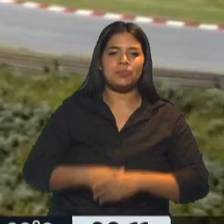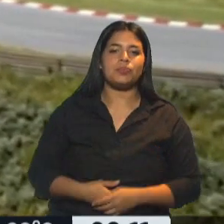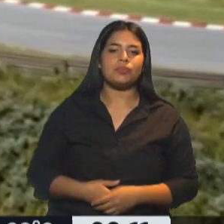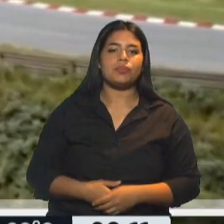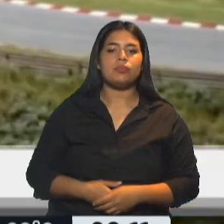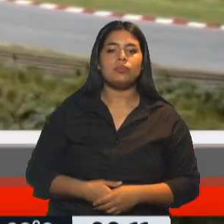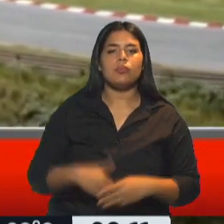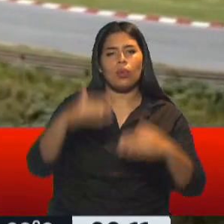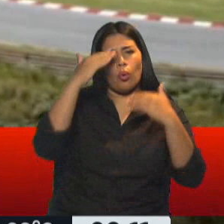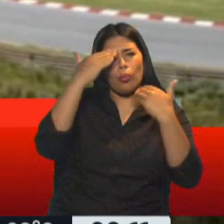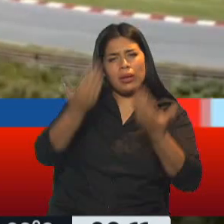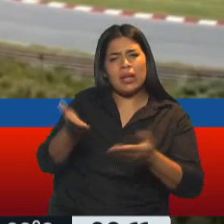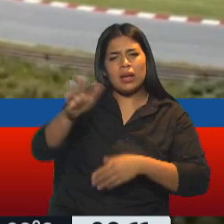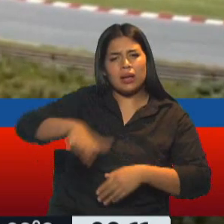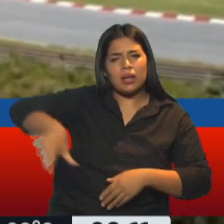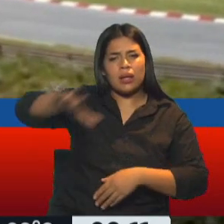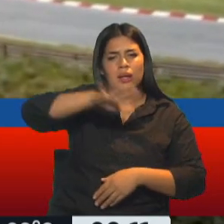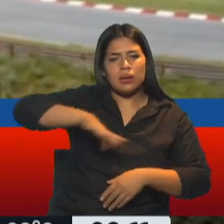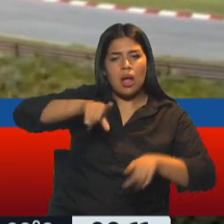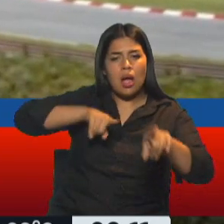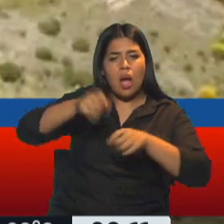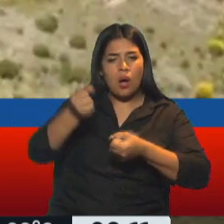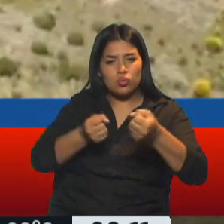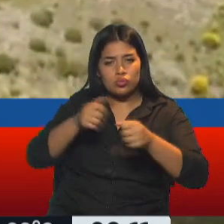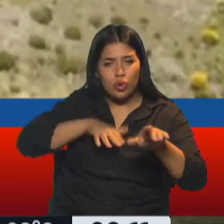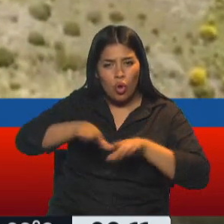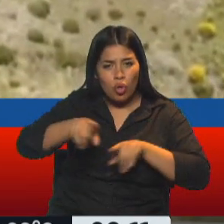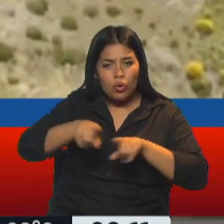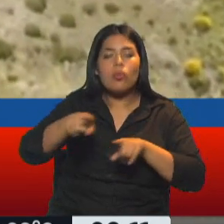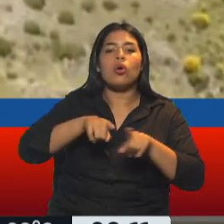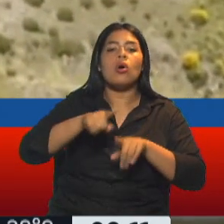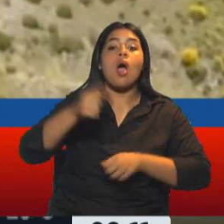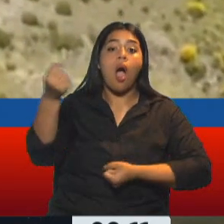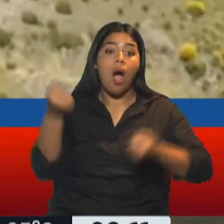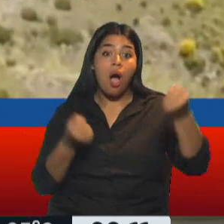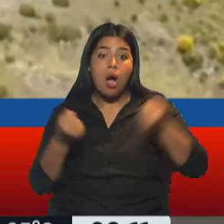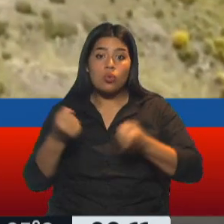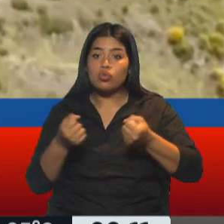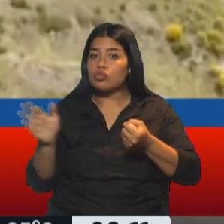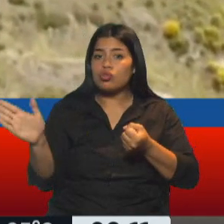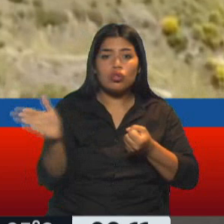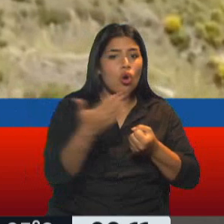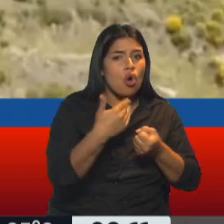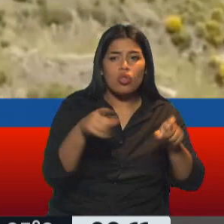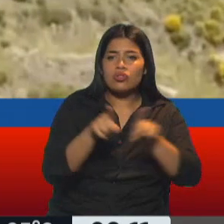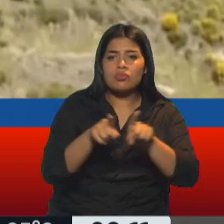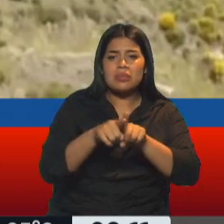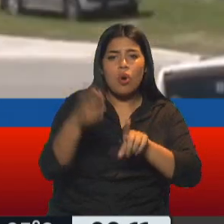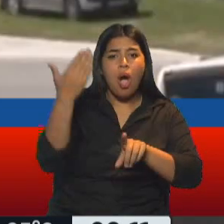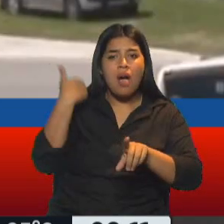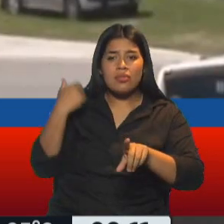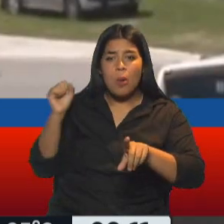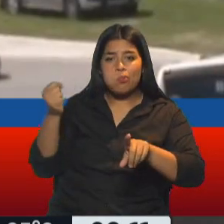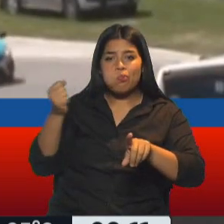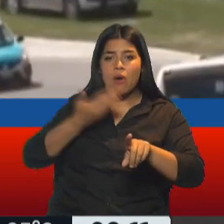terminó en el autódromo que lleva su nombre. Giraron los autos con los que el Chueco hizo historia, en presencia de